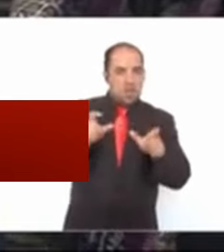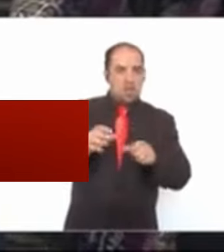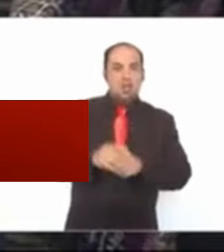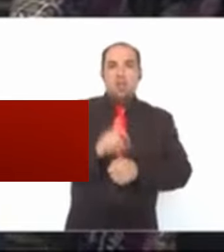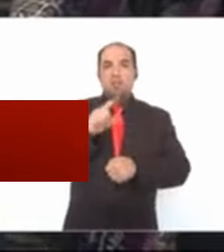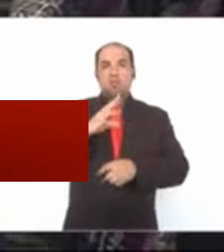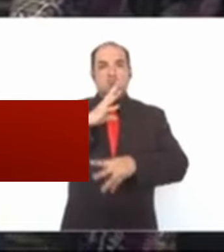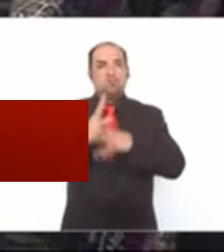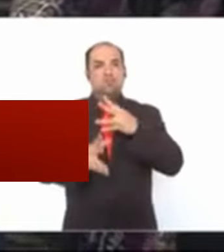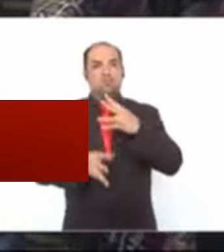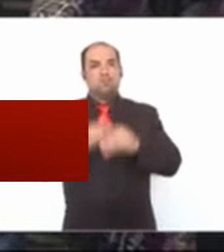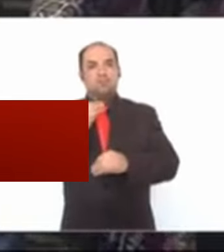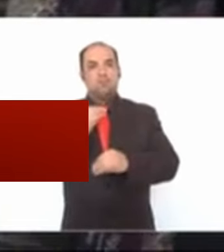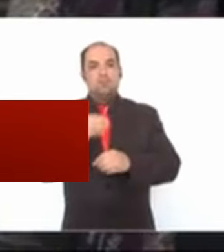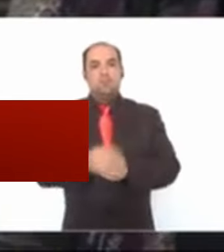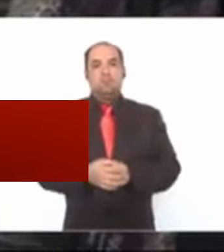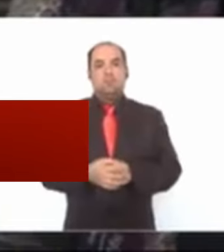sustentabilidad,